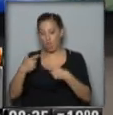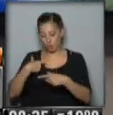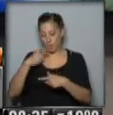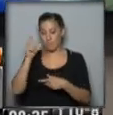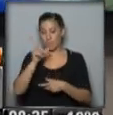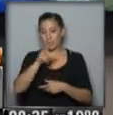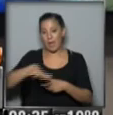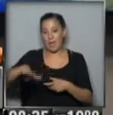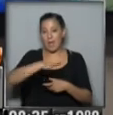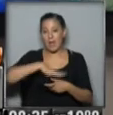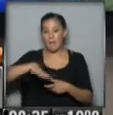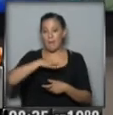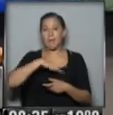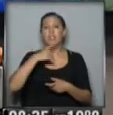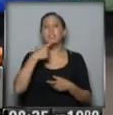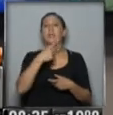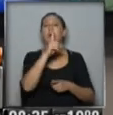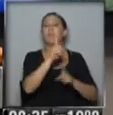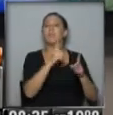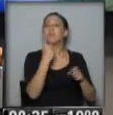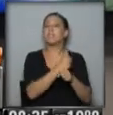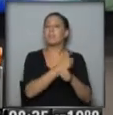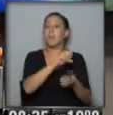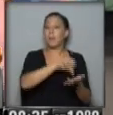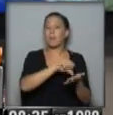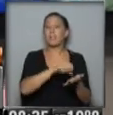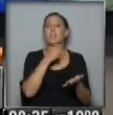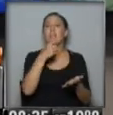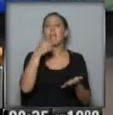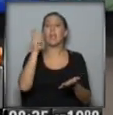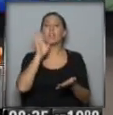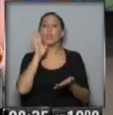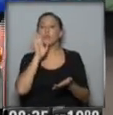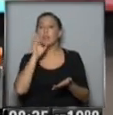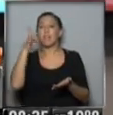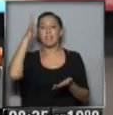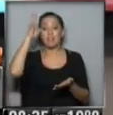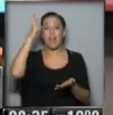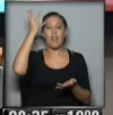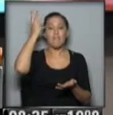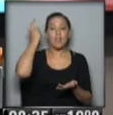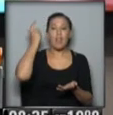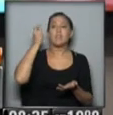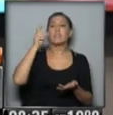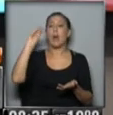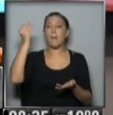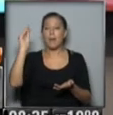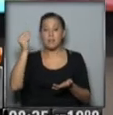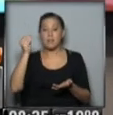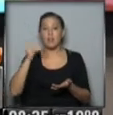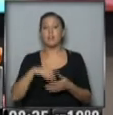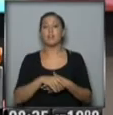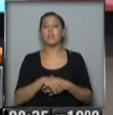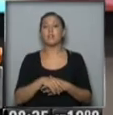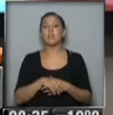principales países tienen un índice de precios al consumidor nacional como eeuu como italia como francia como brasil y